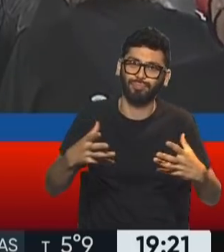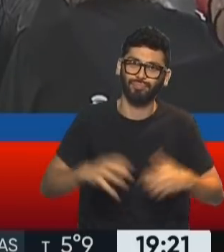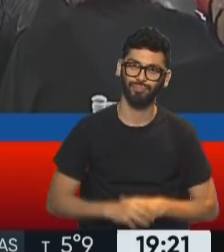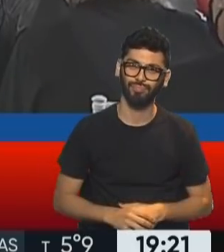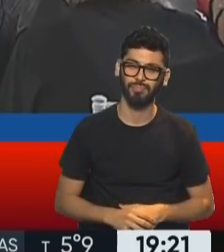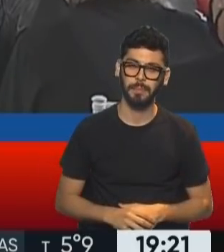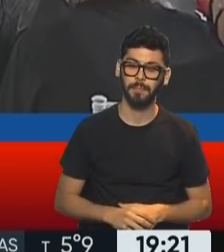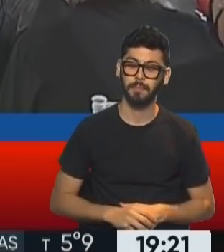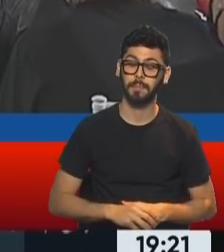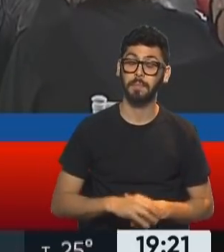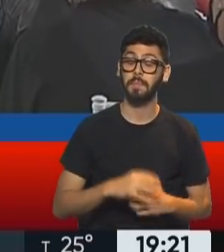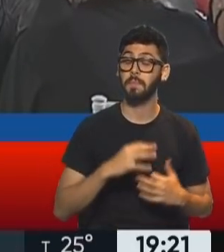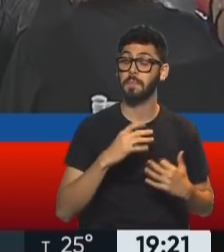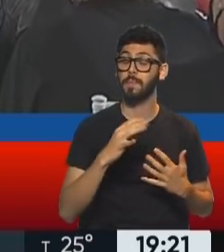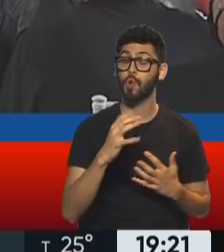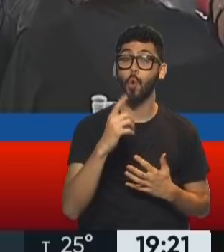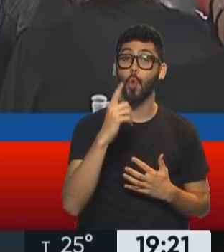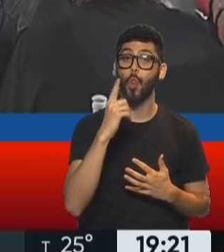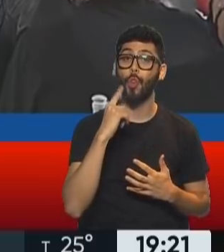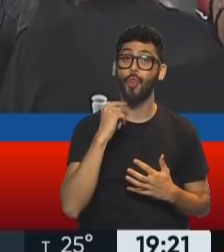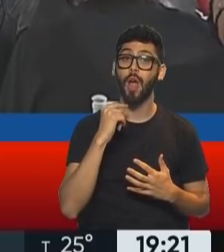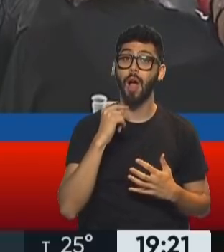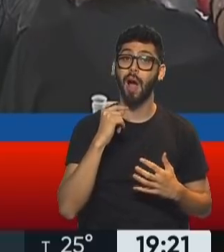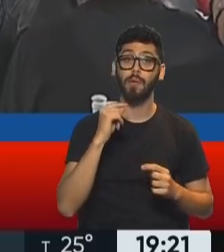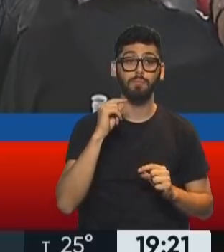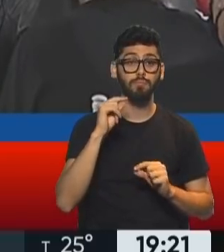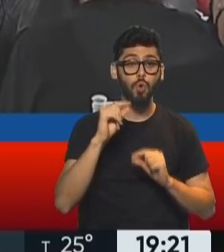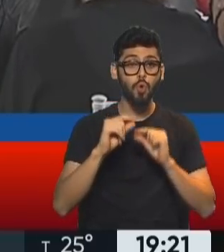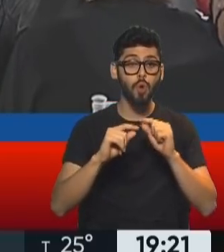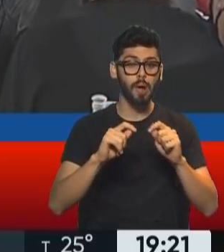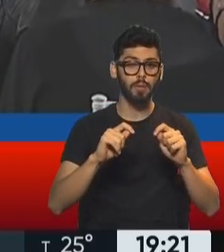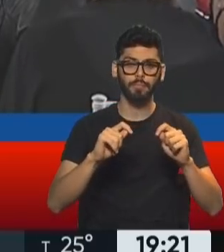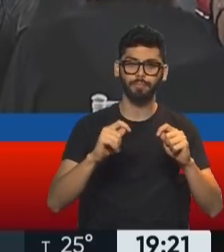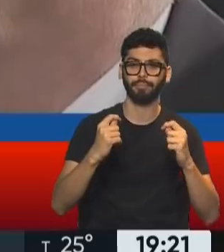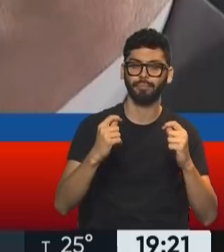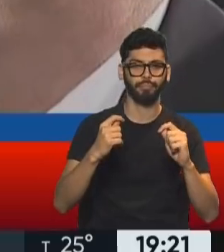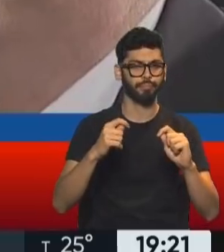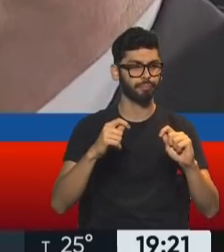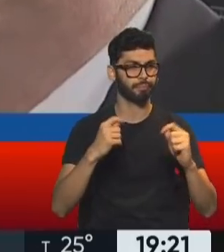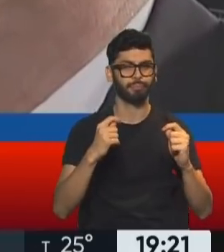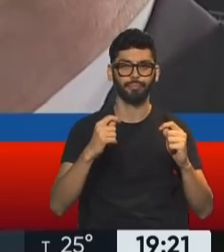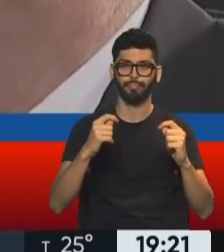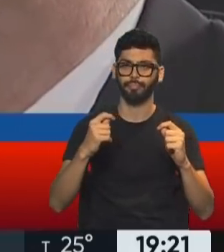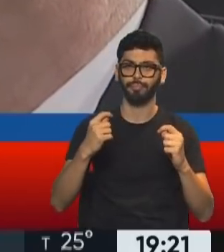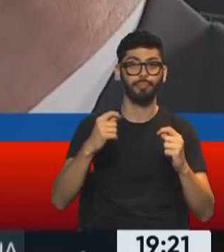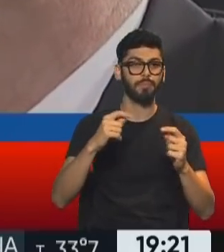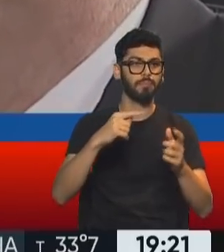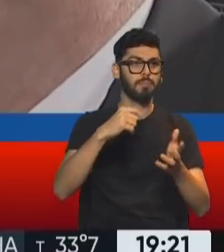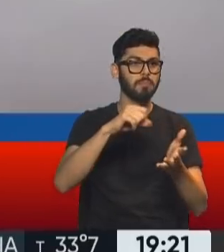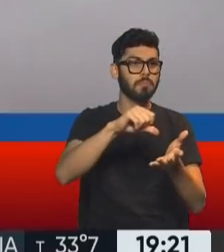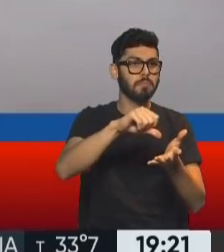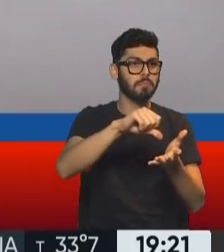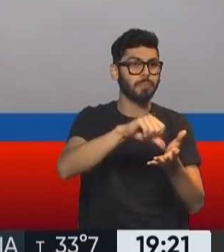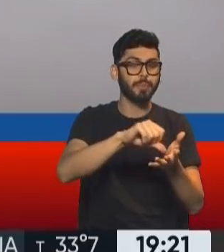Y un día eso se quebró y empezó a quebrarse poco a poco. En distintos países iban